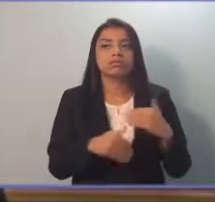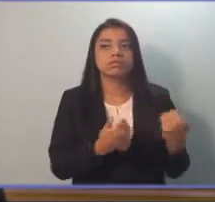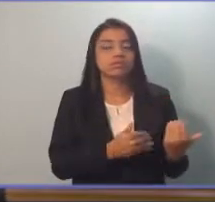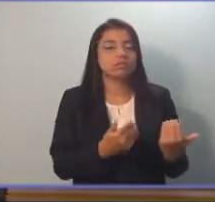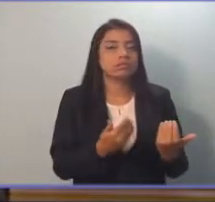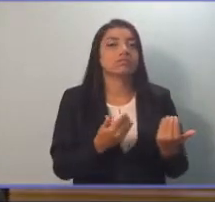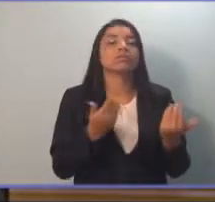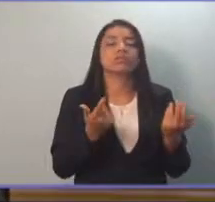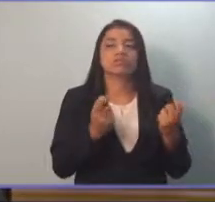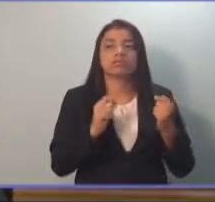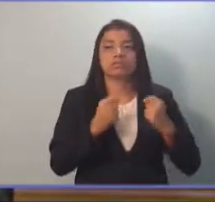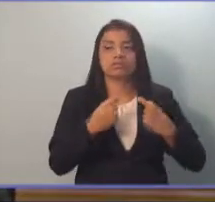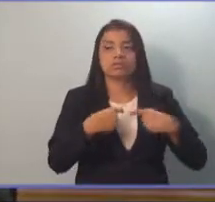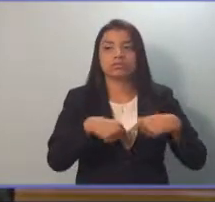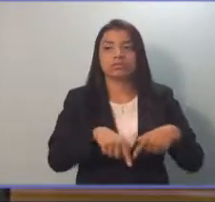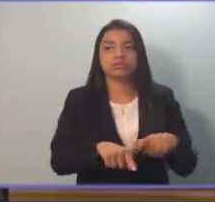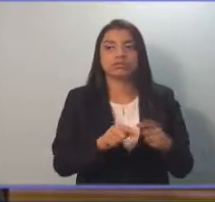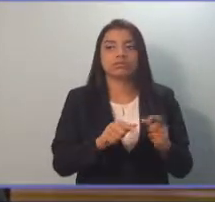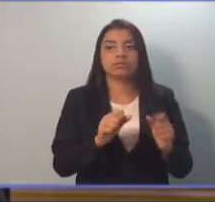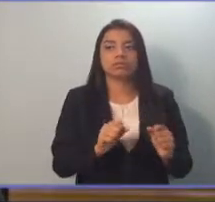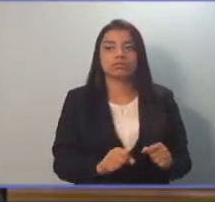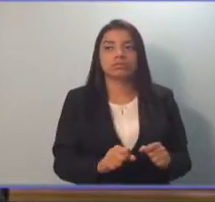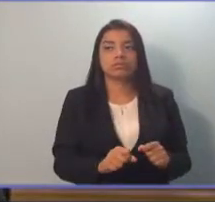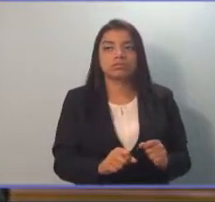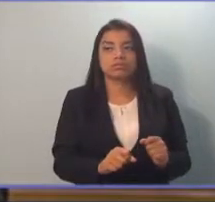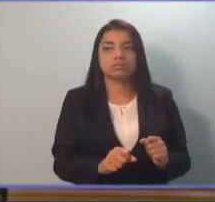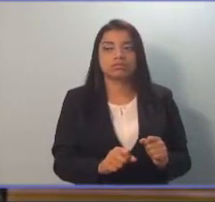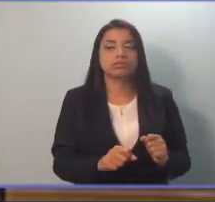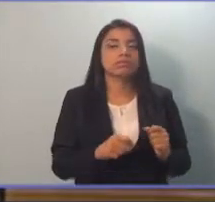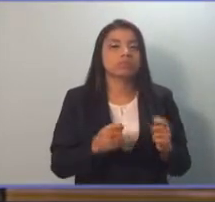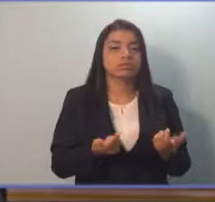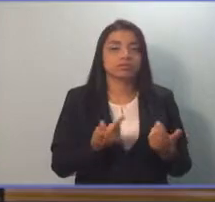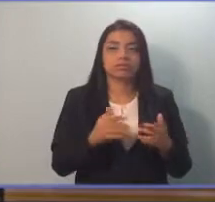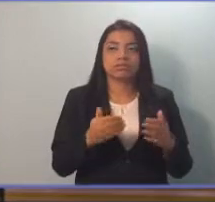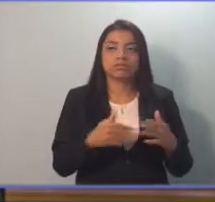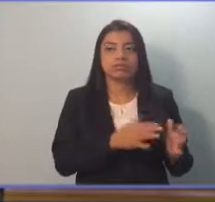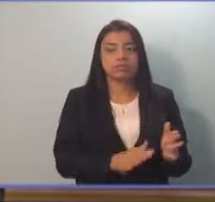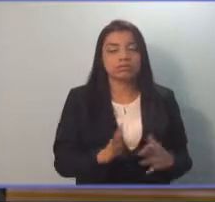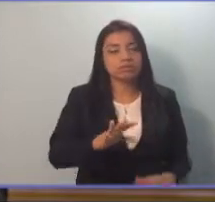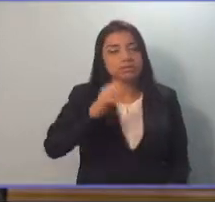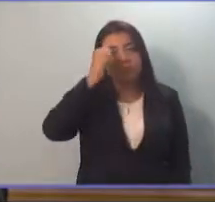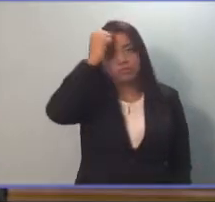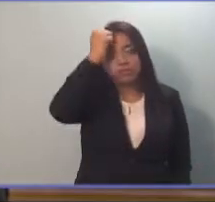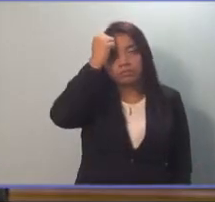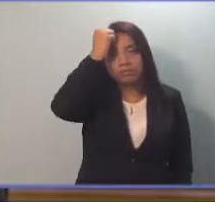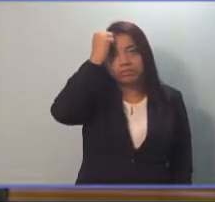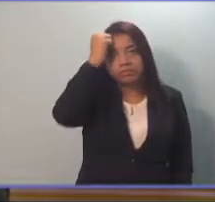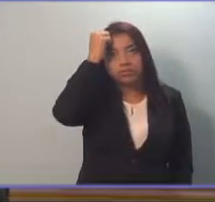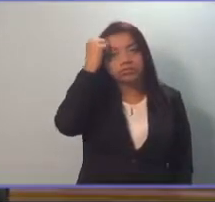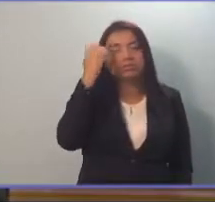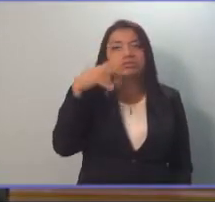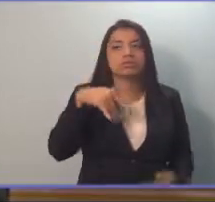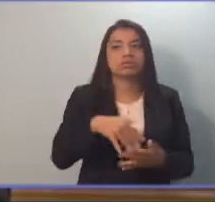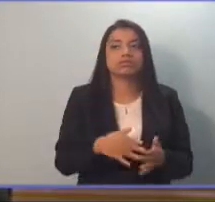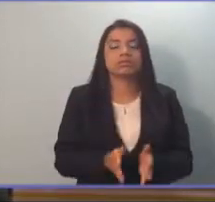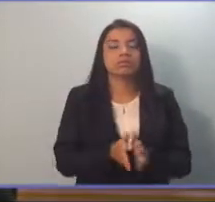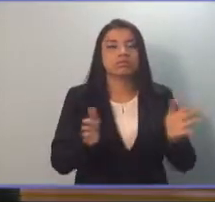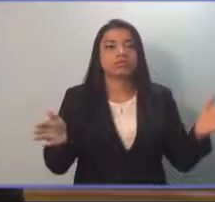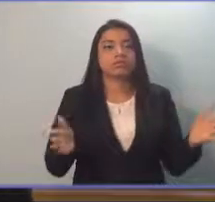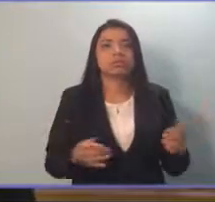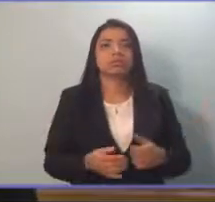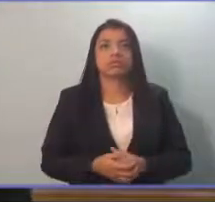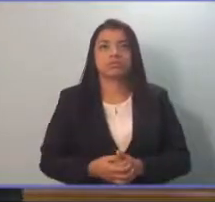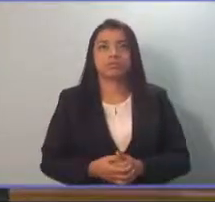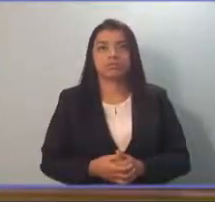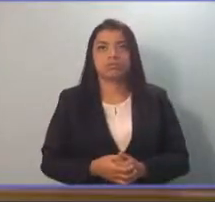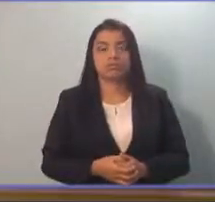que mantiene en actividades productivas y de aprendizaje a toda la población. Un aspecto